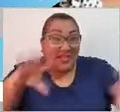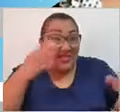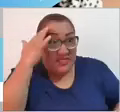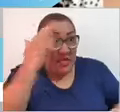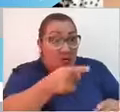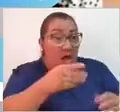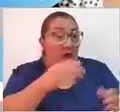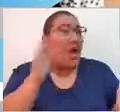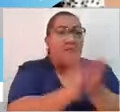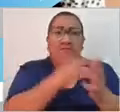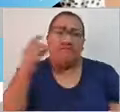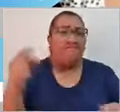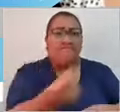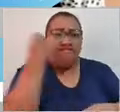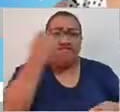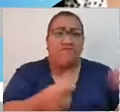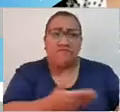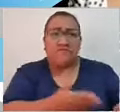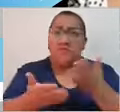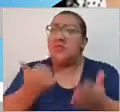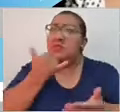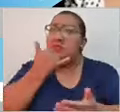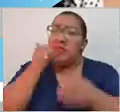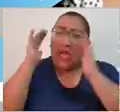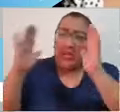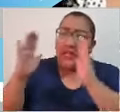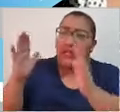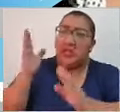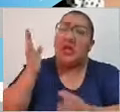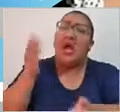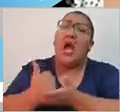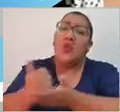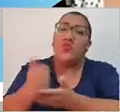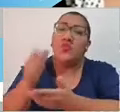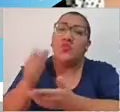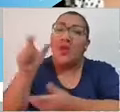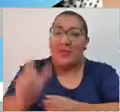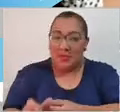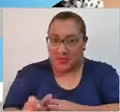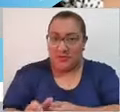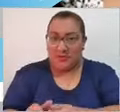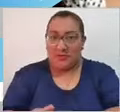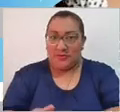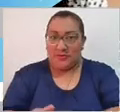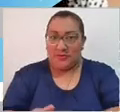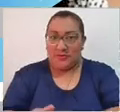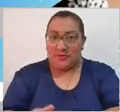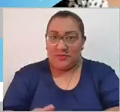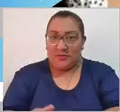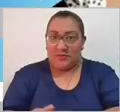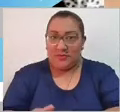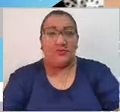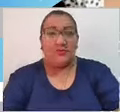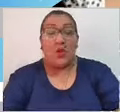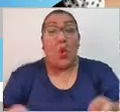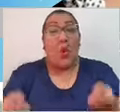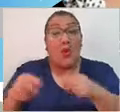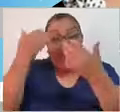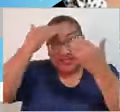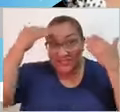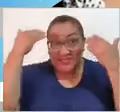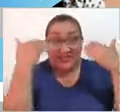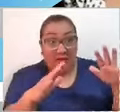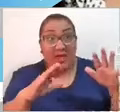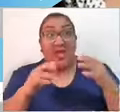a disposición los canales de atención física y psicológica a la víctima. Cuando conoce el hecho,